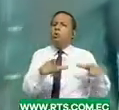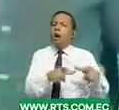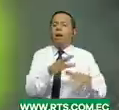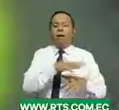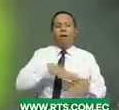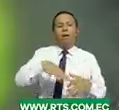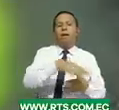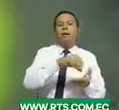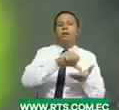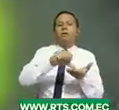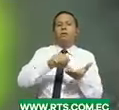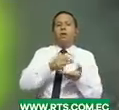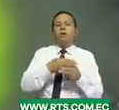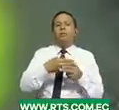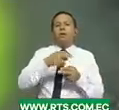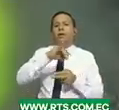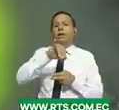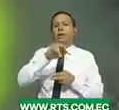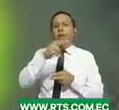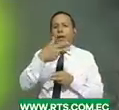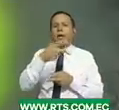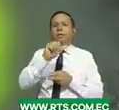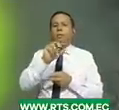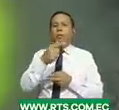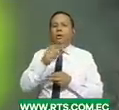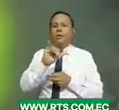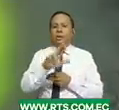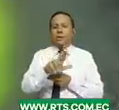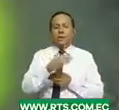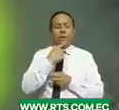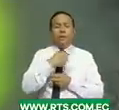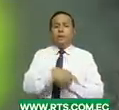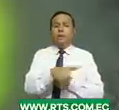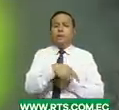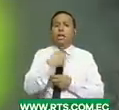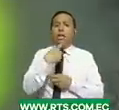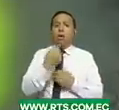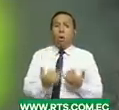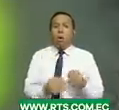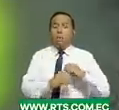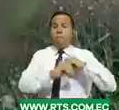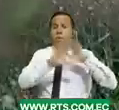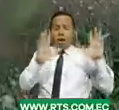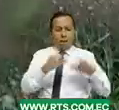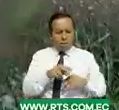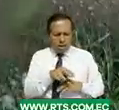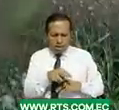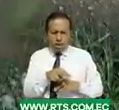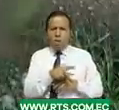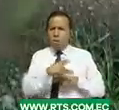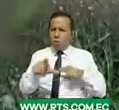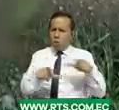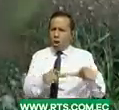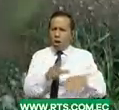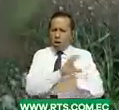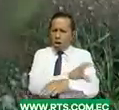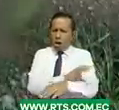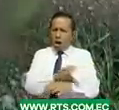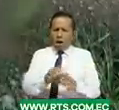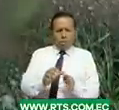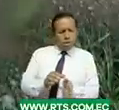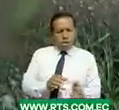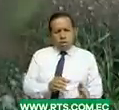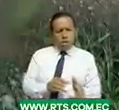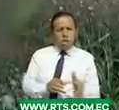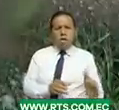fue hallado a las 9:40 de este viernes en un territorio de tercer orden, ubicado entre los cantones